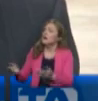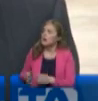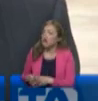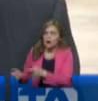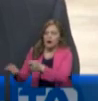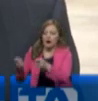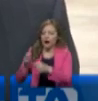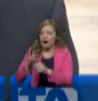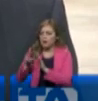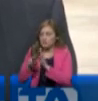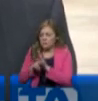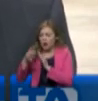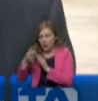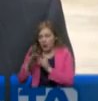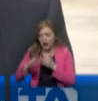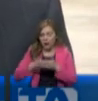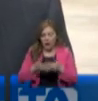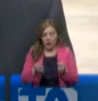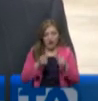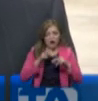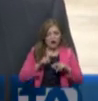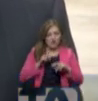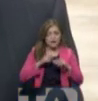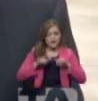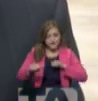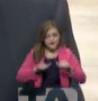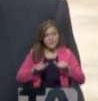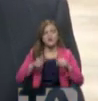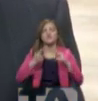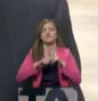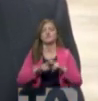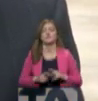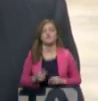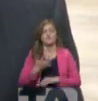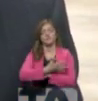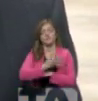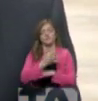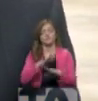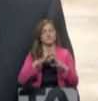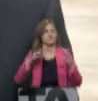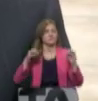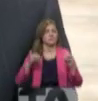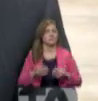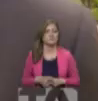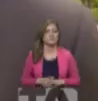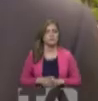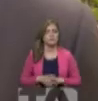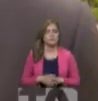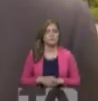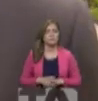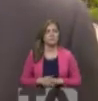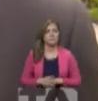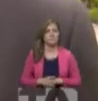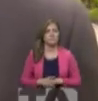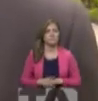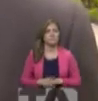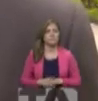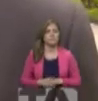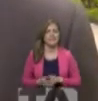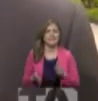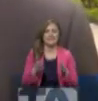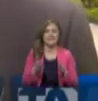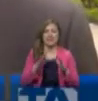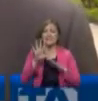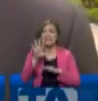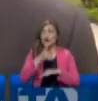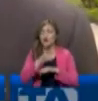requisitos que le falten para que pueda admitirse a trámite, en 5 días el tribunal resolverá. Pero intentaremos